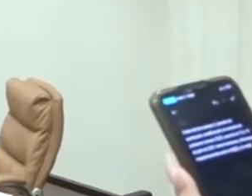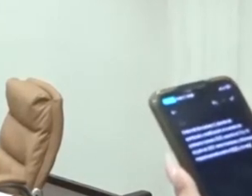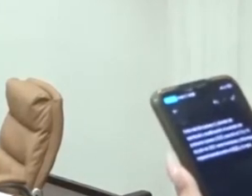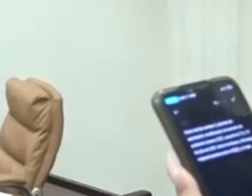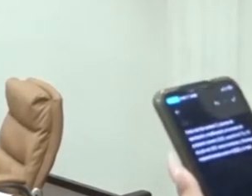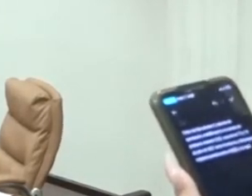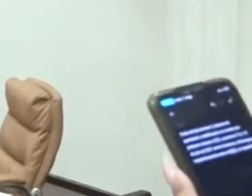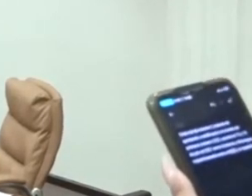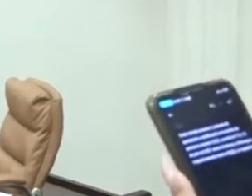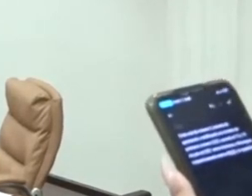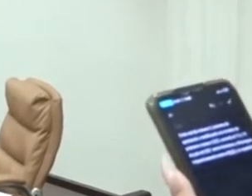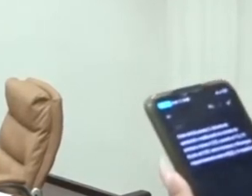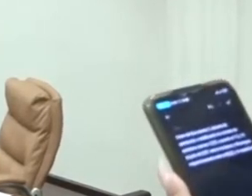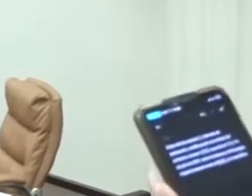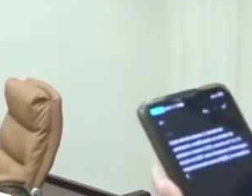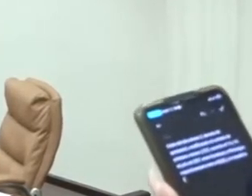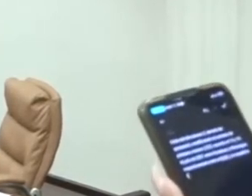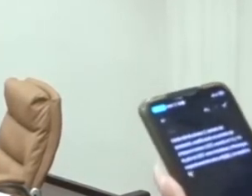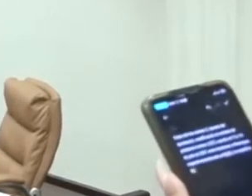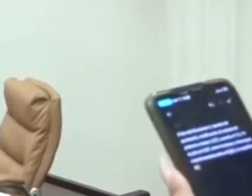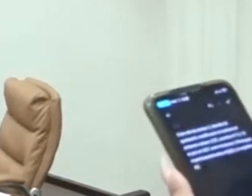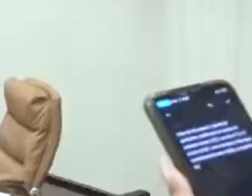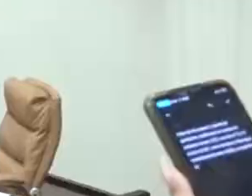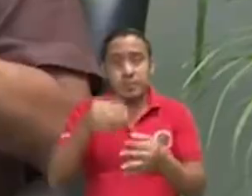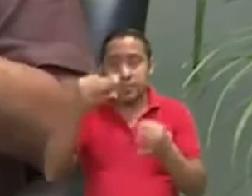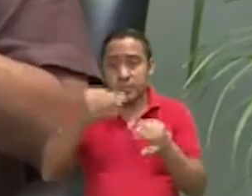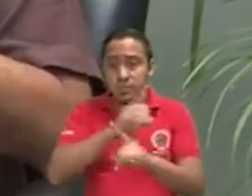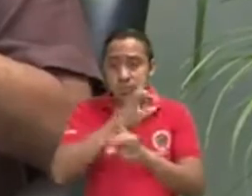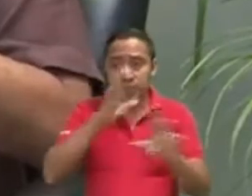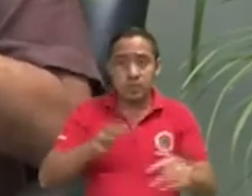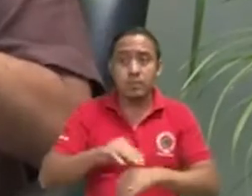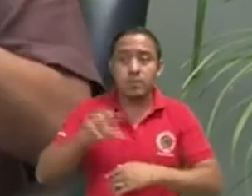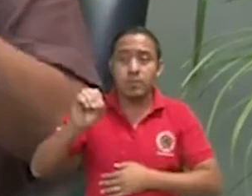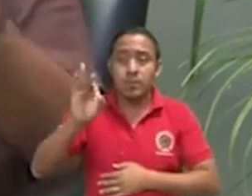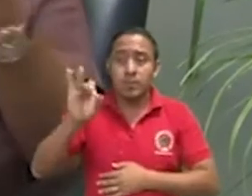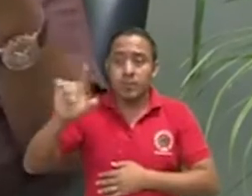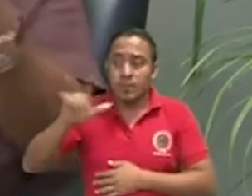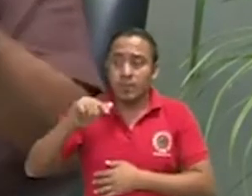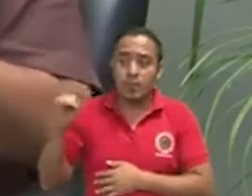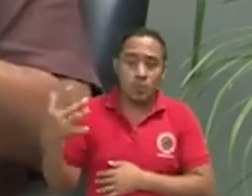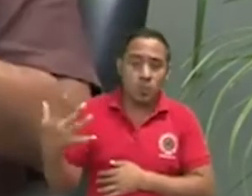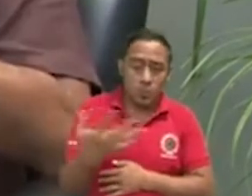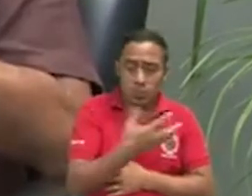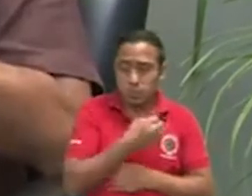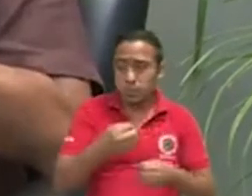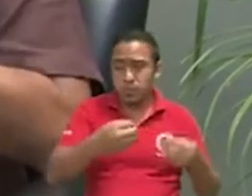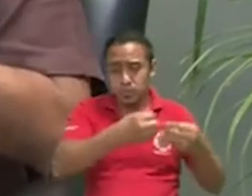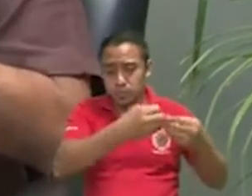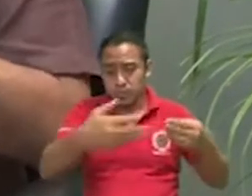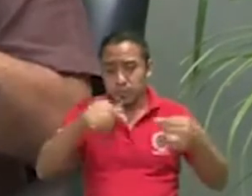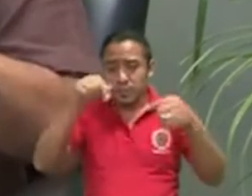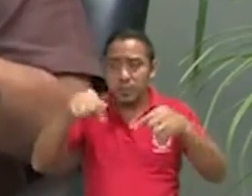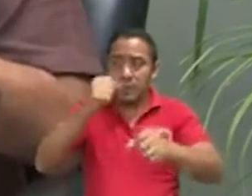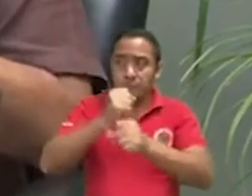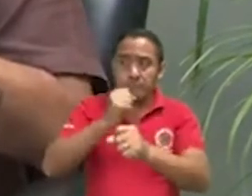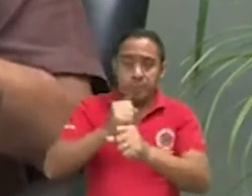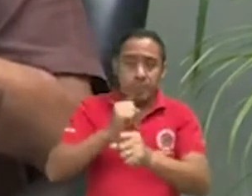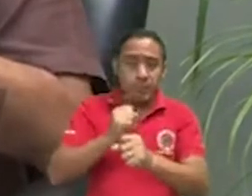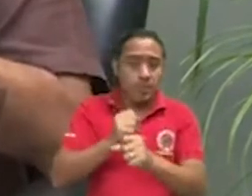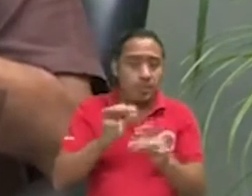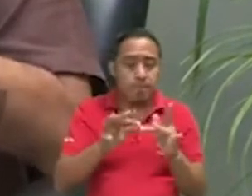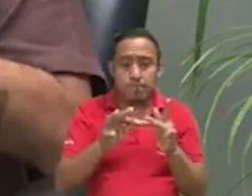al Departamento de Registro y Control de Asociaciones sin Fines de Lucro también toda una especialidad, un